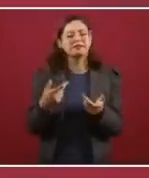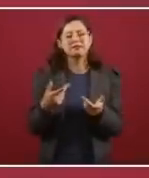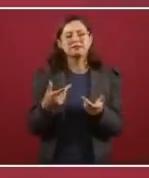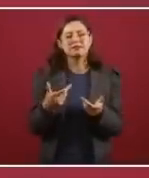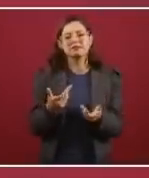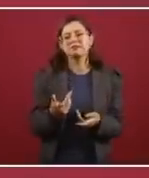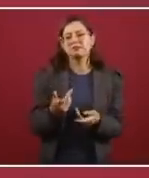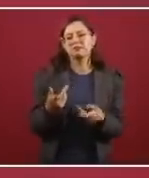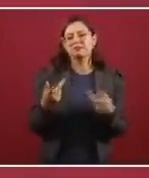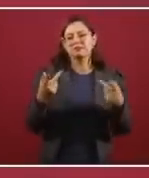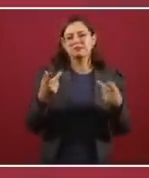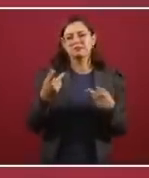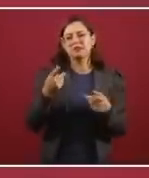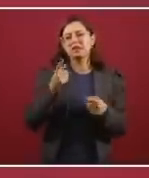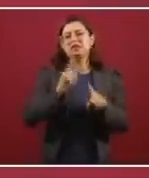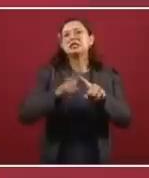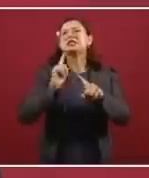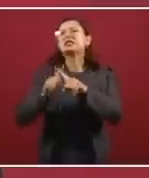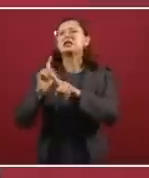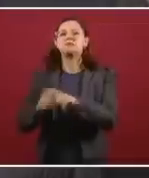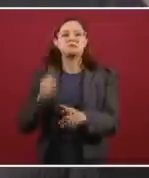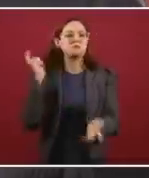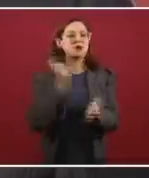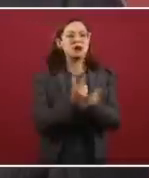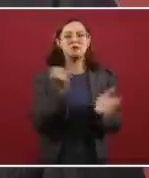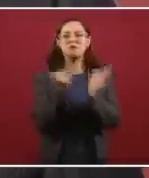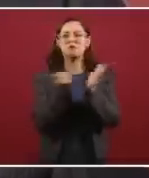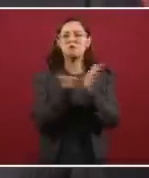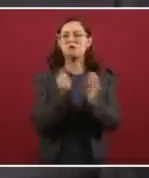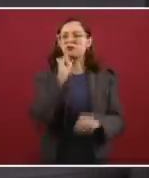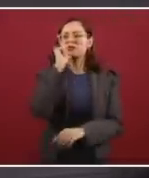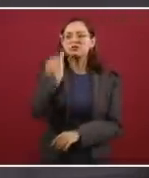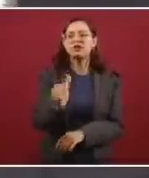impuestos los